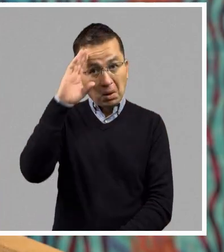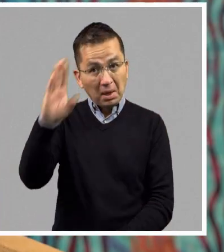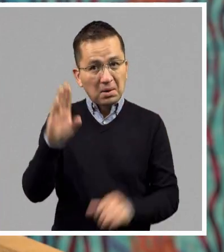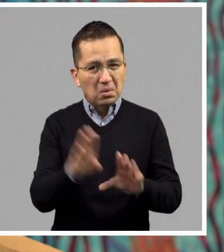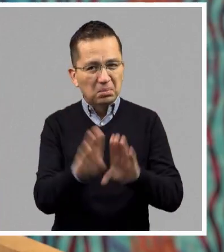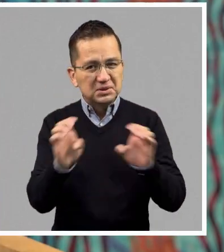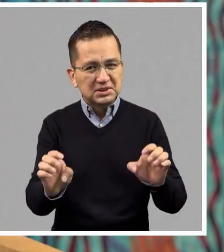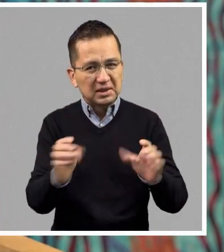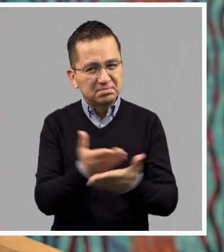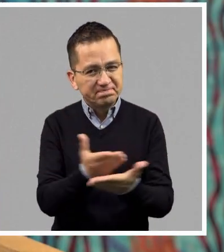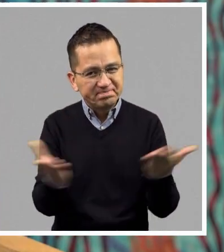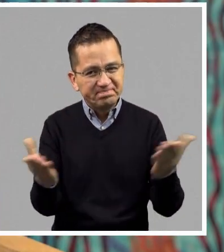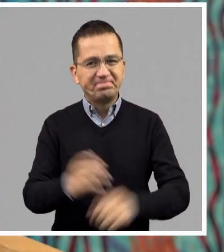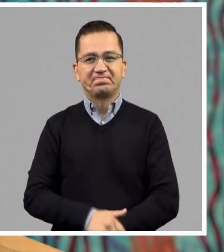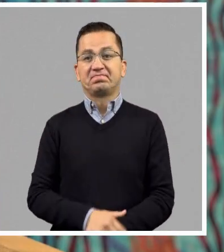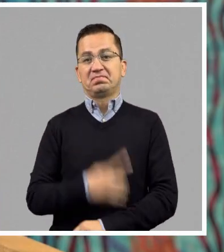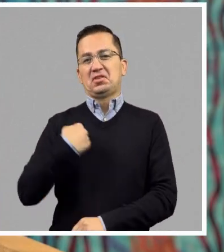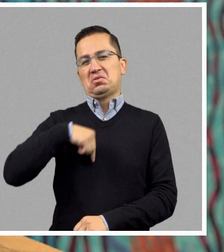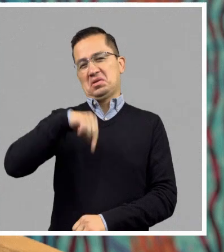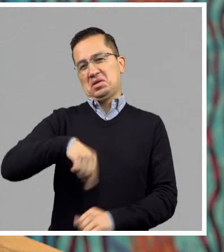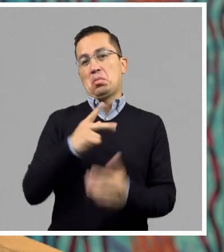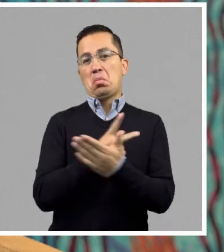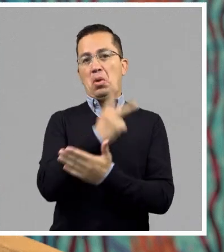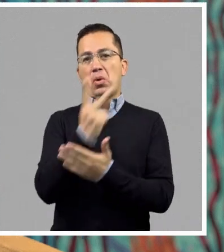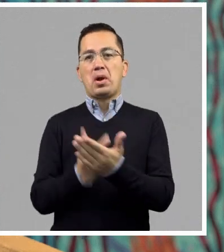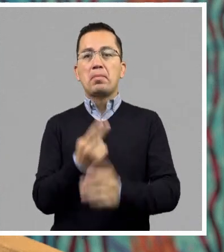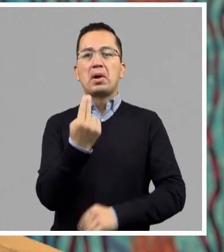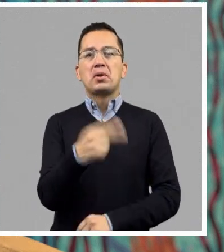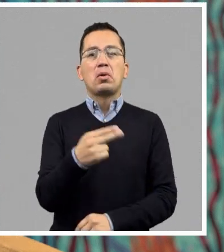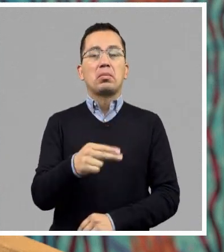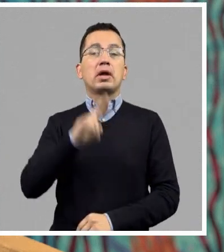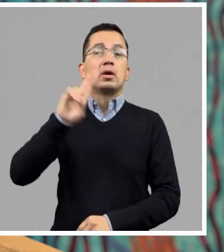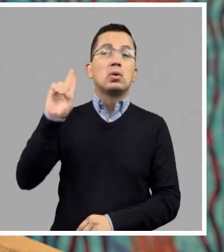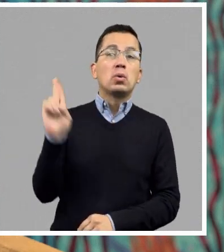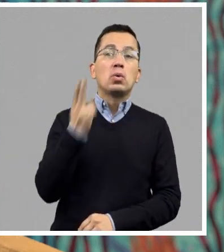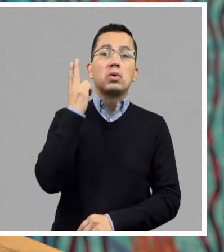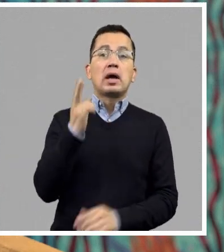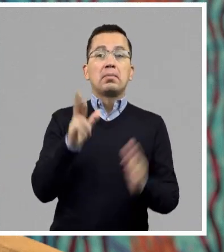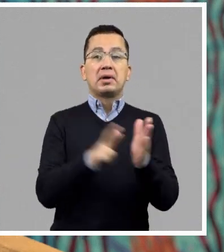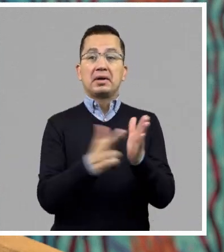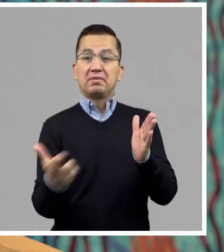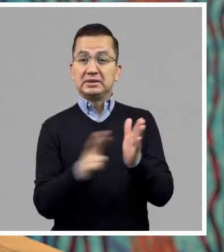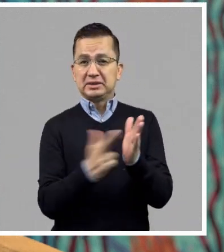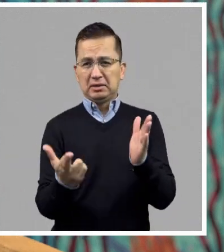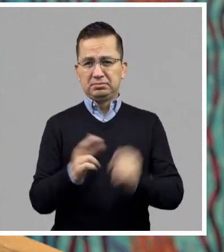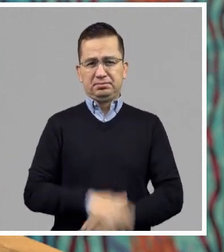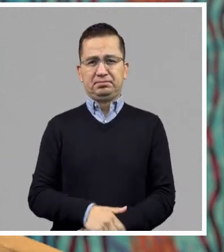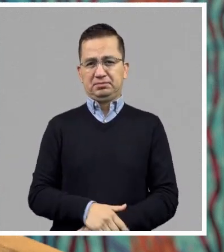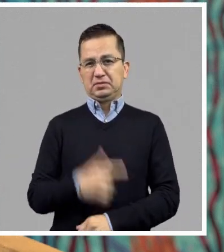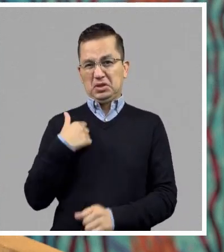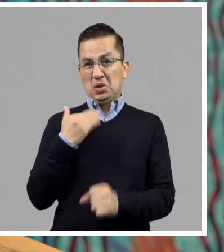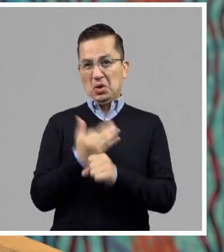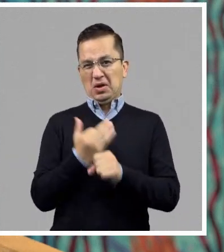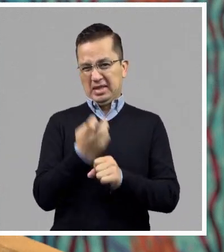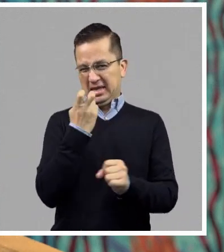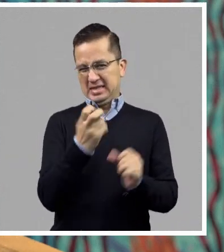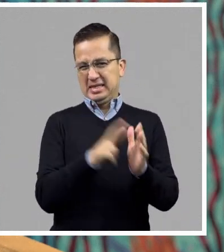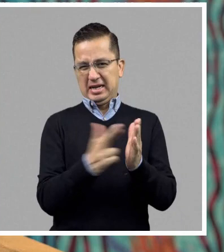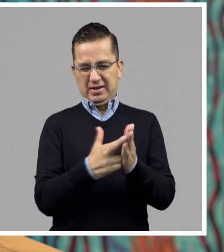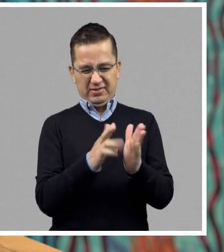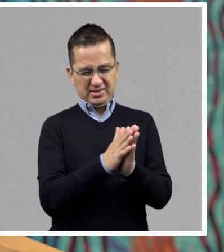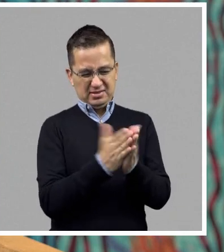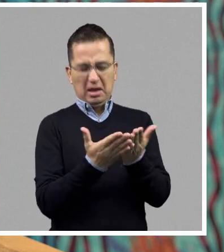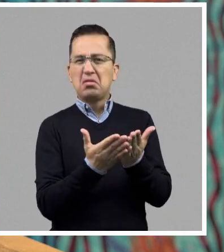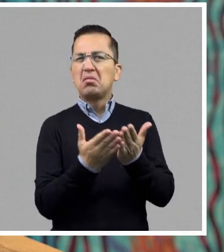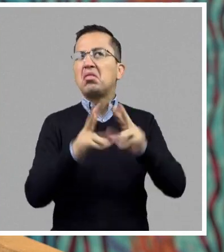Hola cómo están aquí estamos en el programa de la revista de la universidad estoy ojeando nuestro número sobre